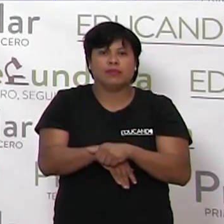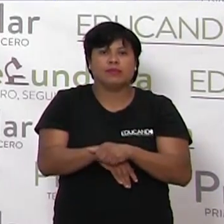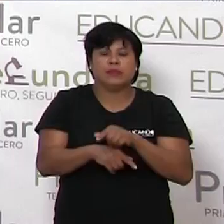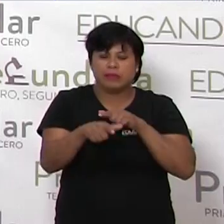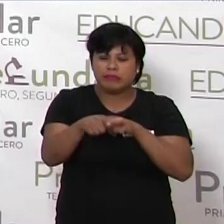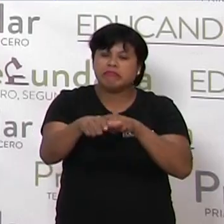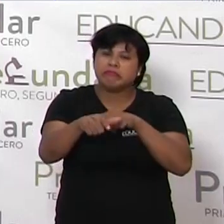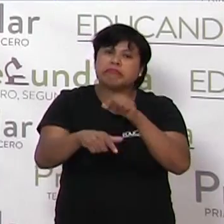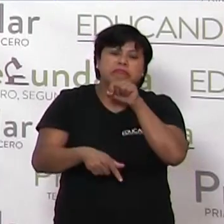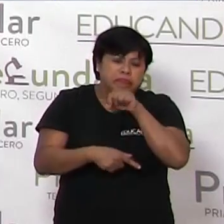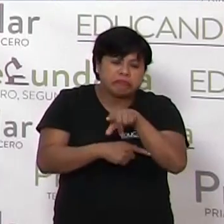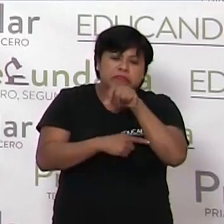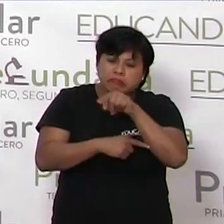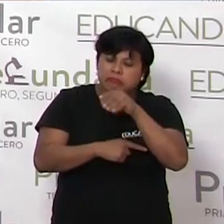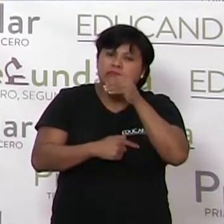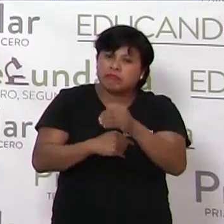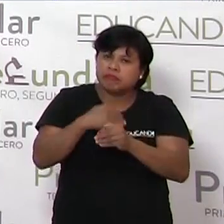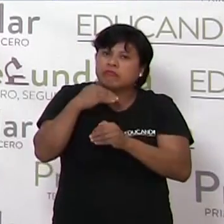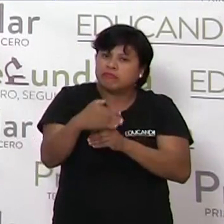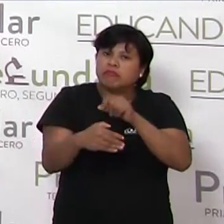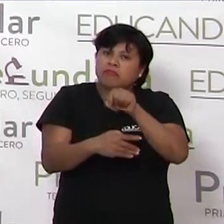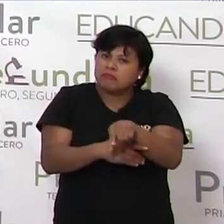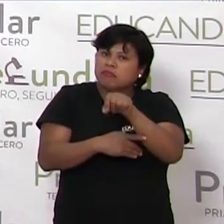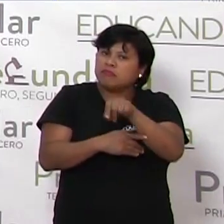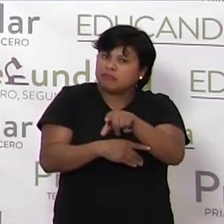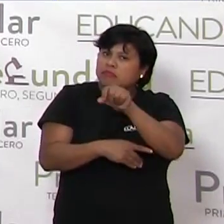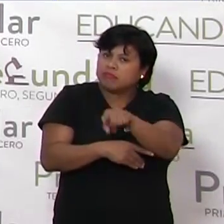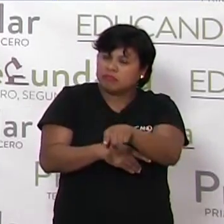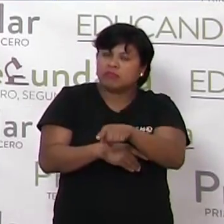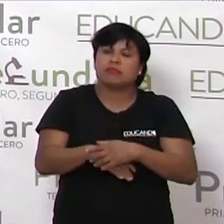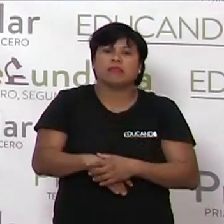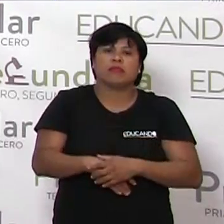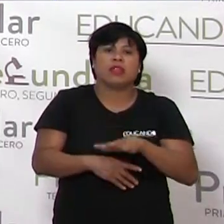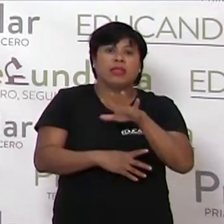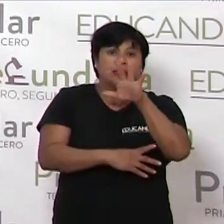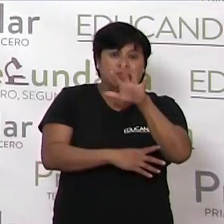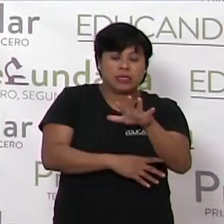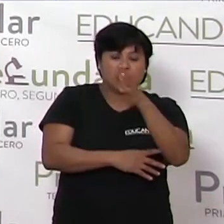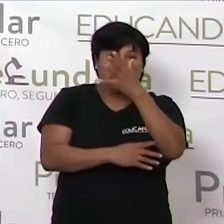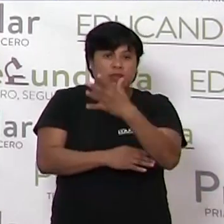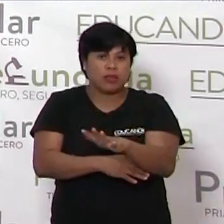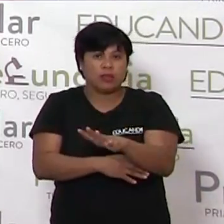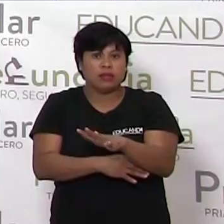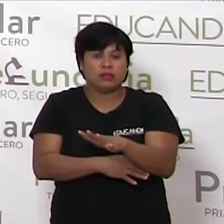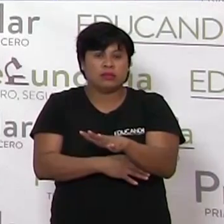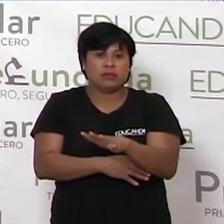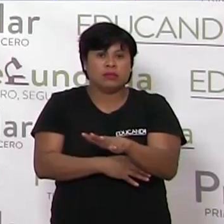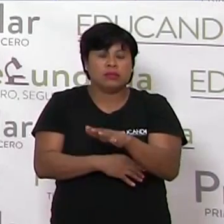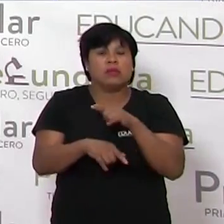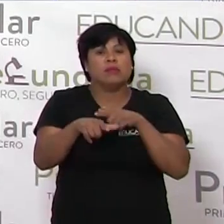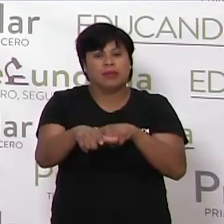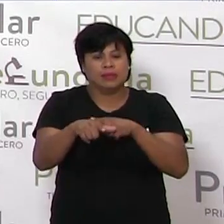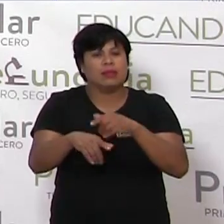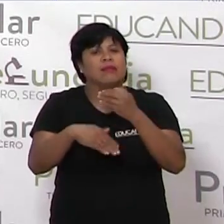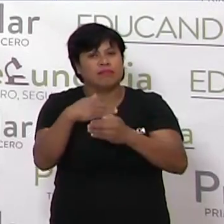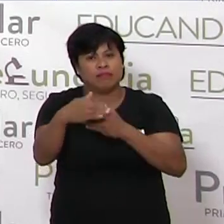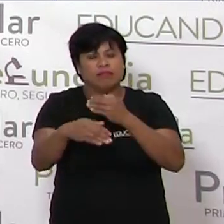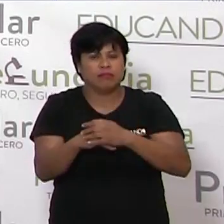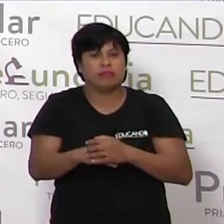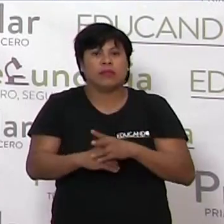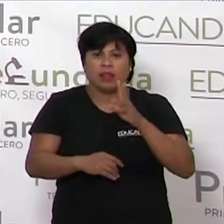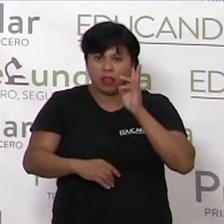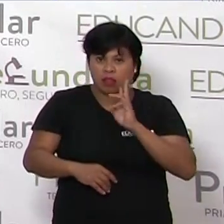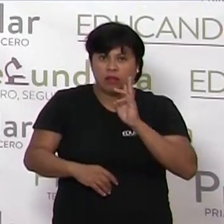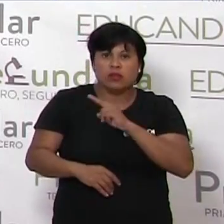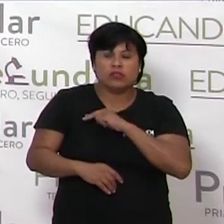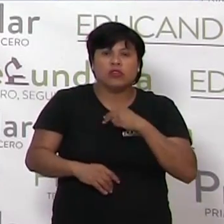que es constante, mejor dicho, es constante, en todo se va a estar repitiendo. 5, 10 y se va a seguir repitiendo.